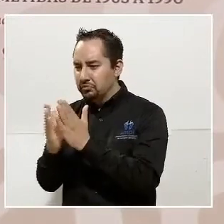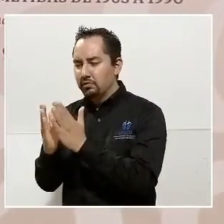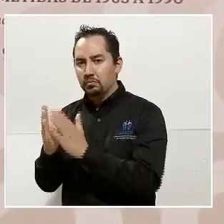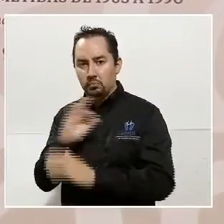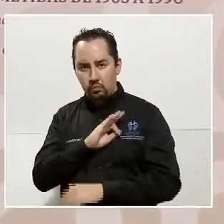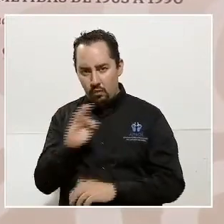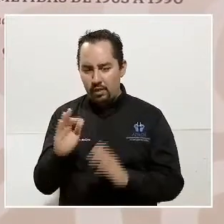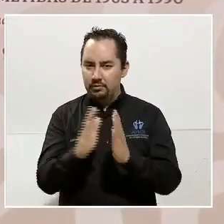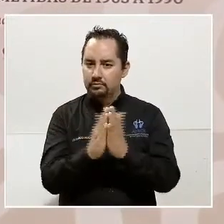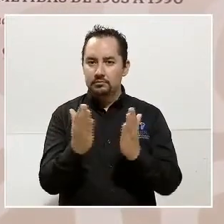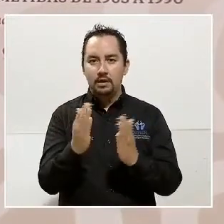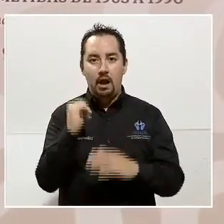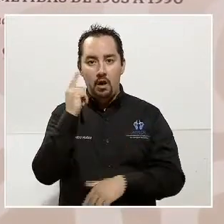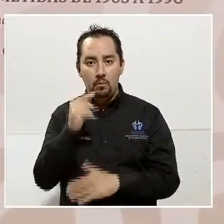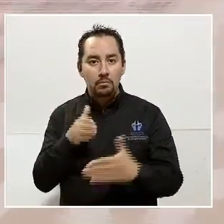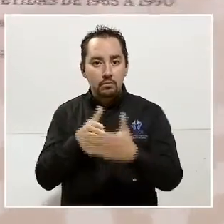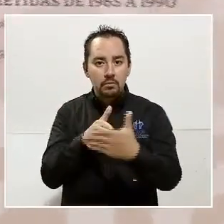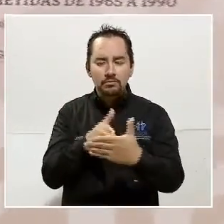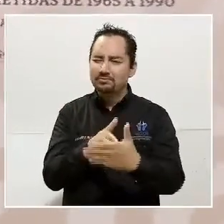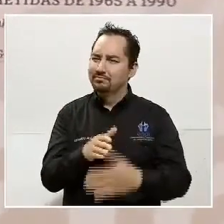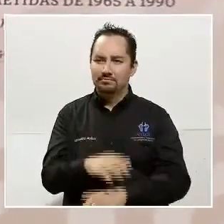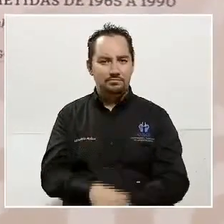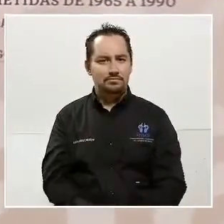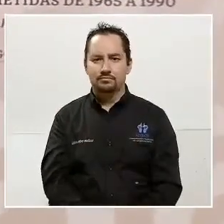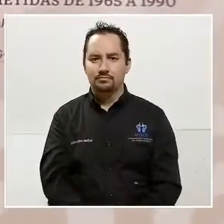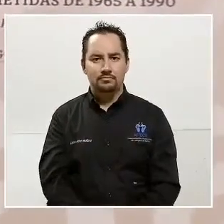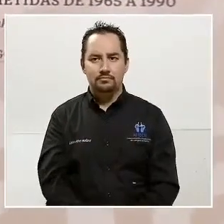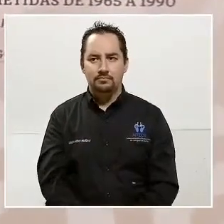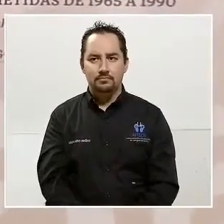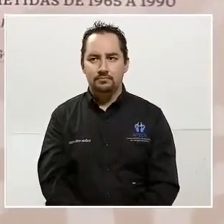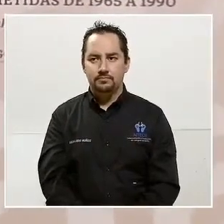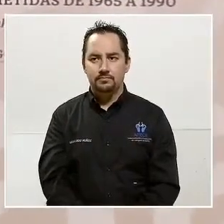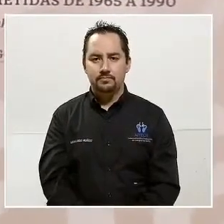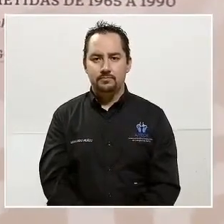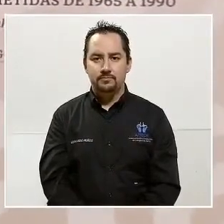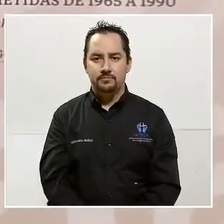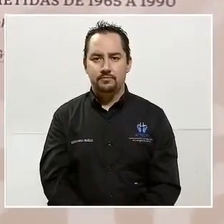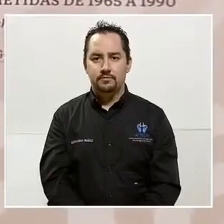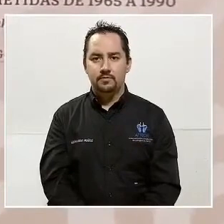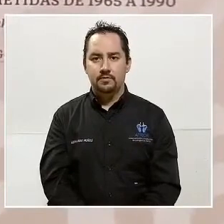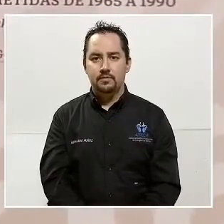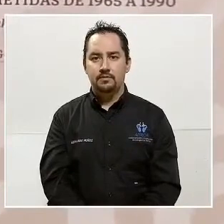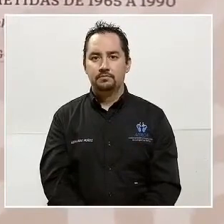haya obstáculos y que no haya impunidad